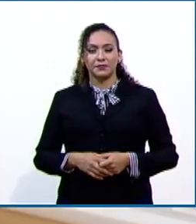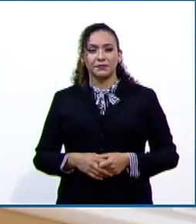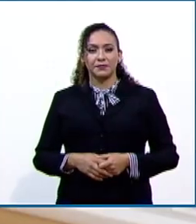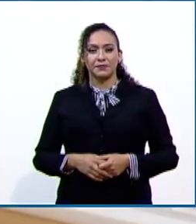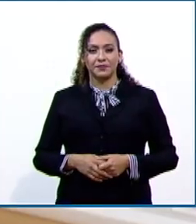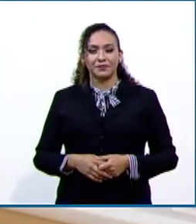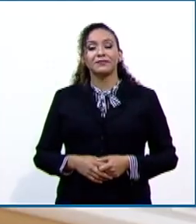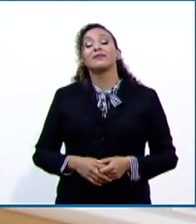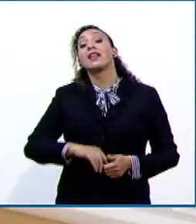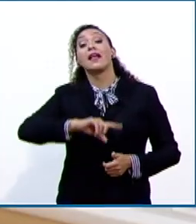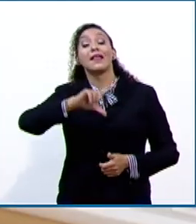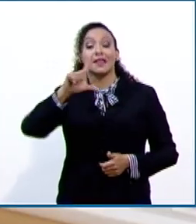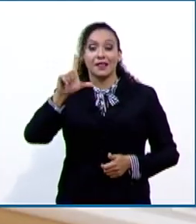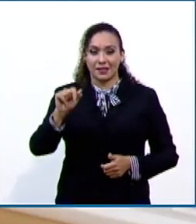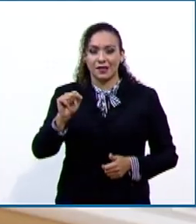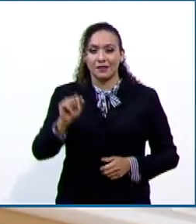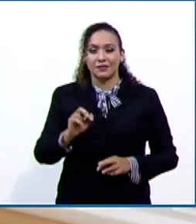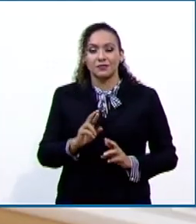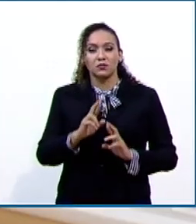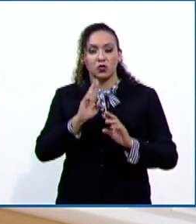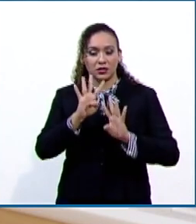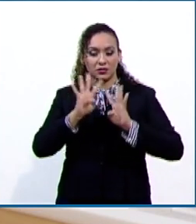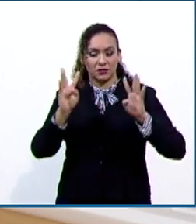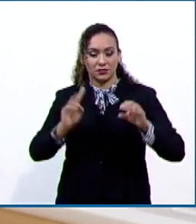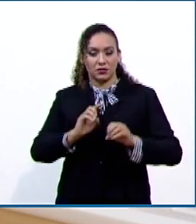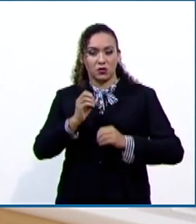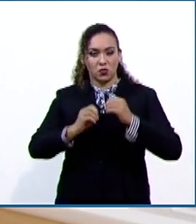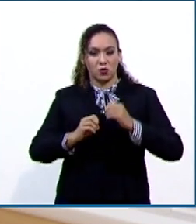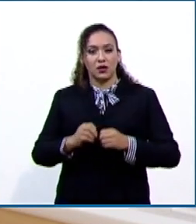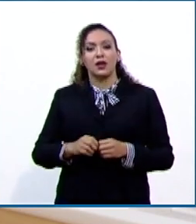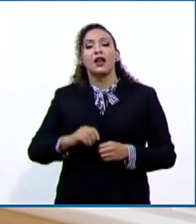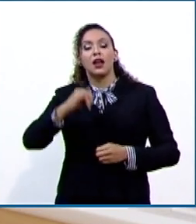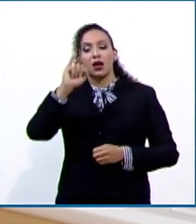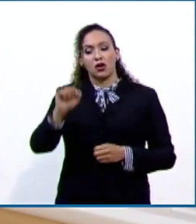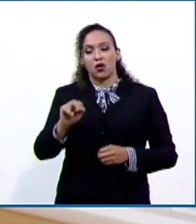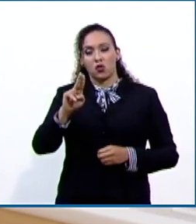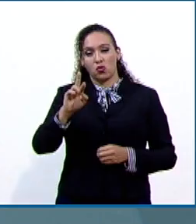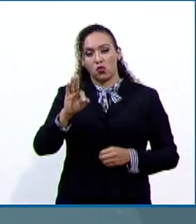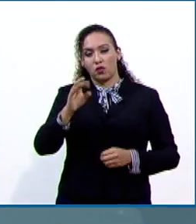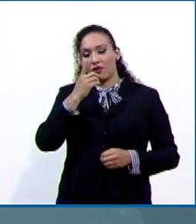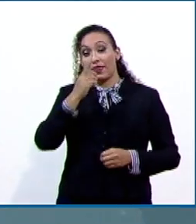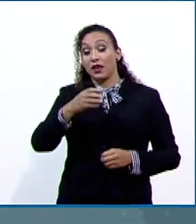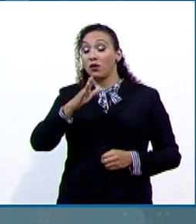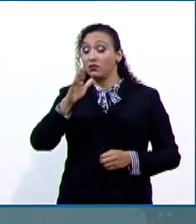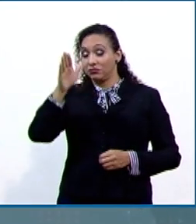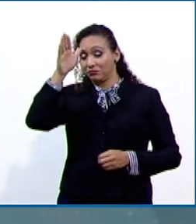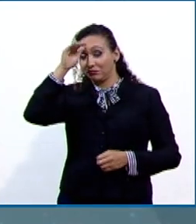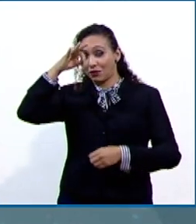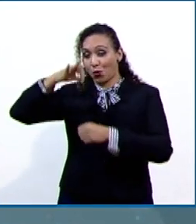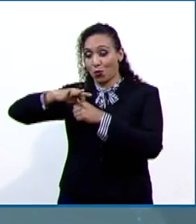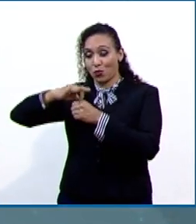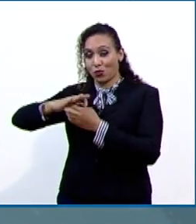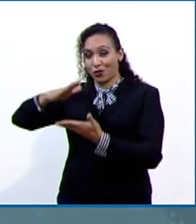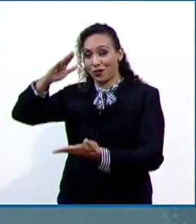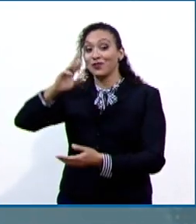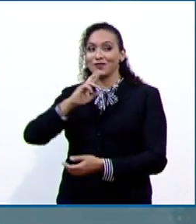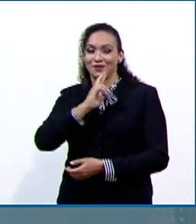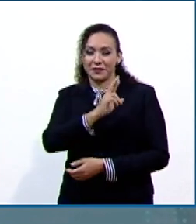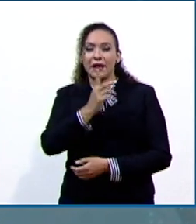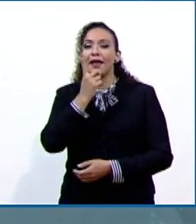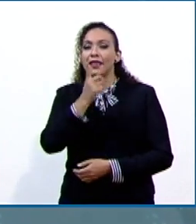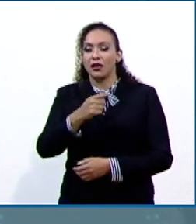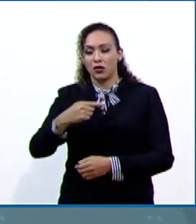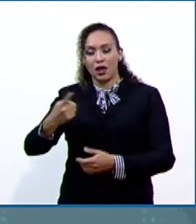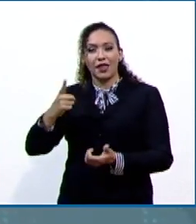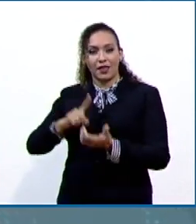En respuesta a lo determinado por el Consejo de la Judicatura Federal, la JUFE dio a conocer que por mayoría de votos, todos sus integrantes, de parte